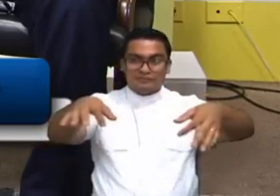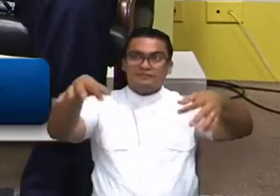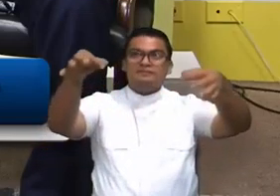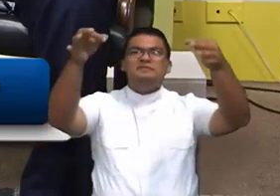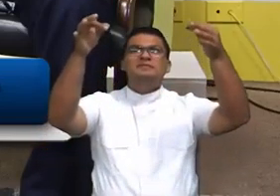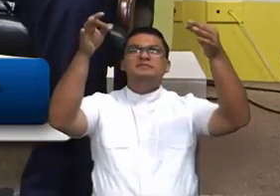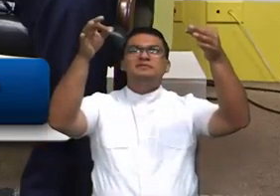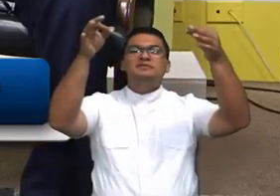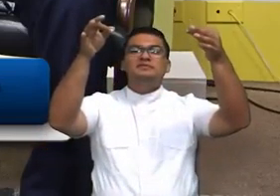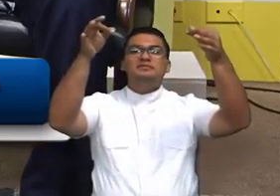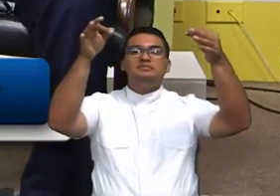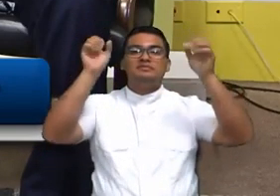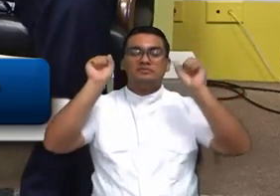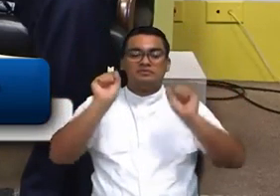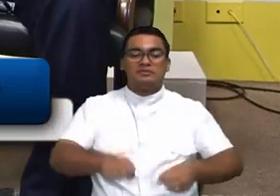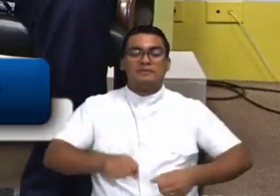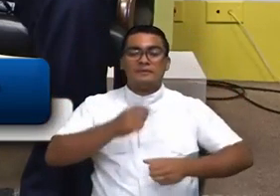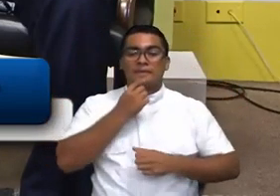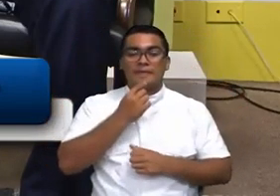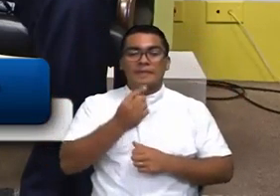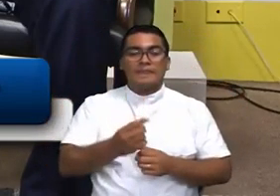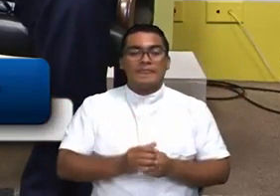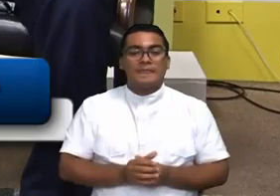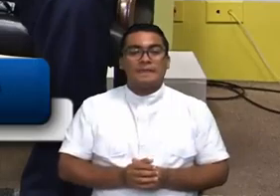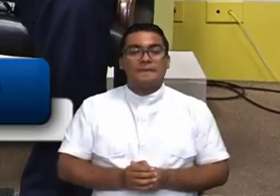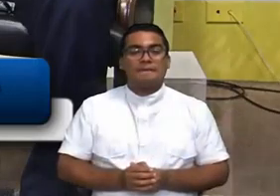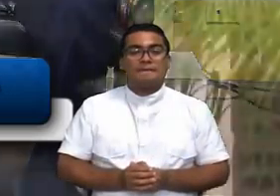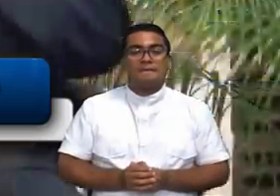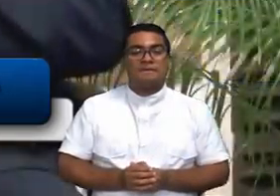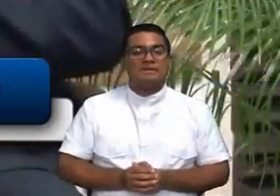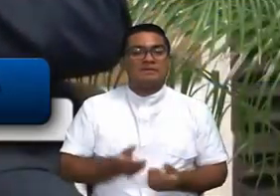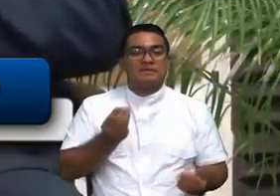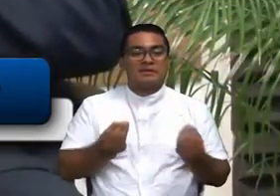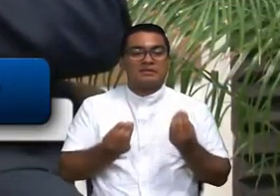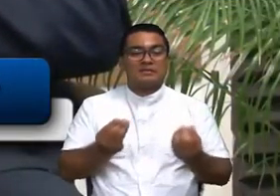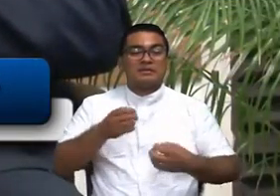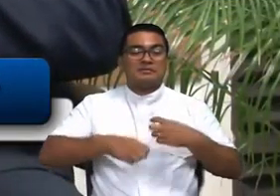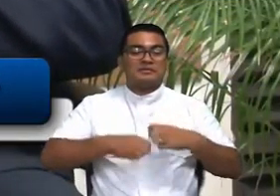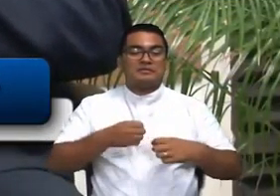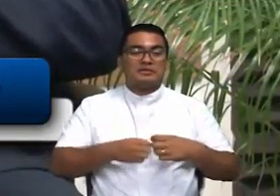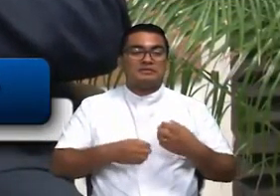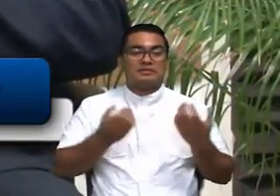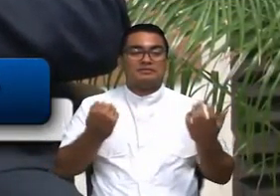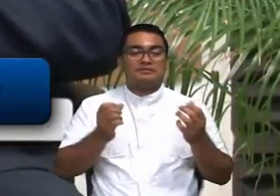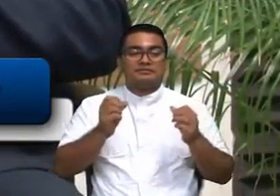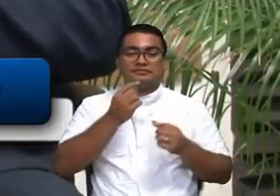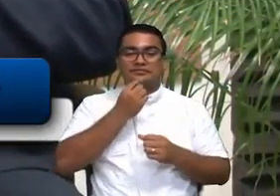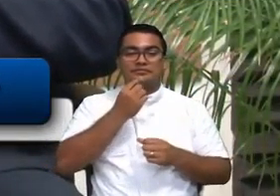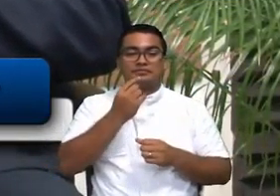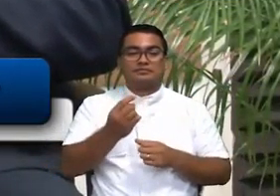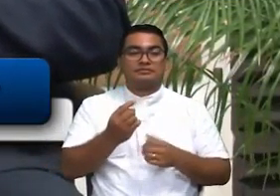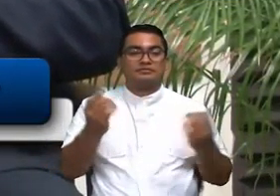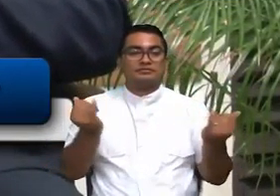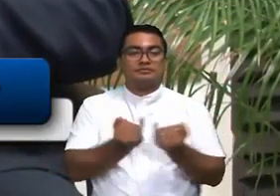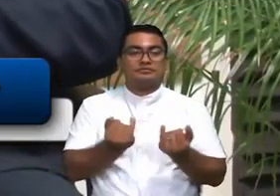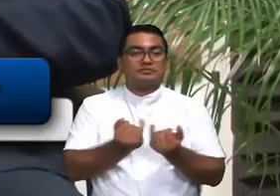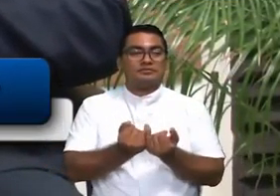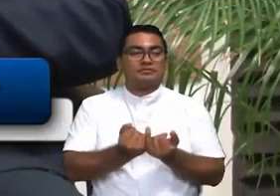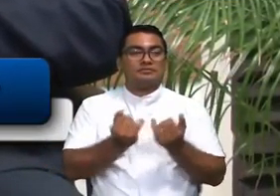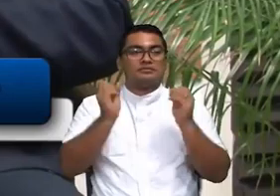entendí. Bueno, lo que él hace es, dependiendo de la lesión que va a estar, atacarla, realzarla